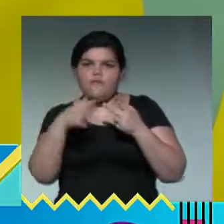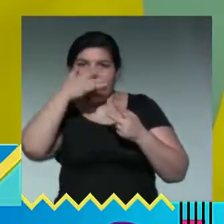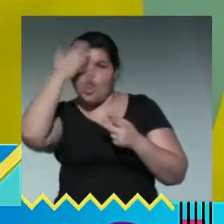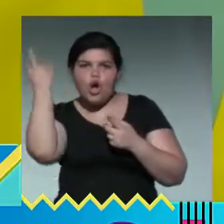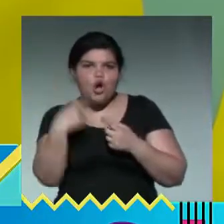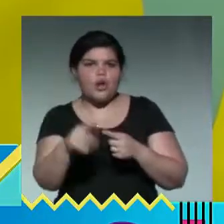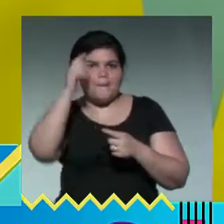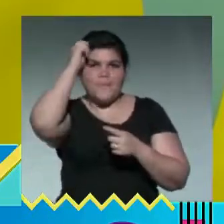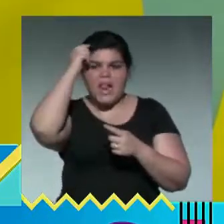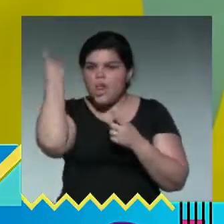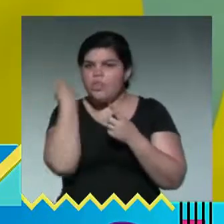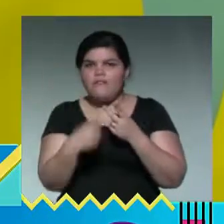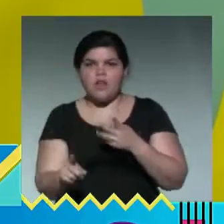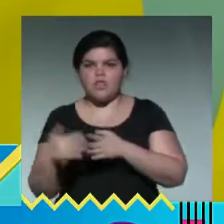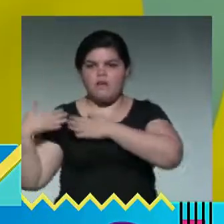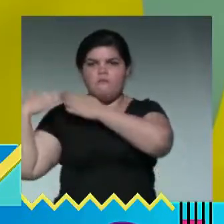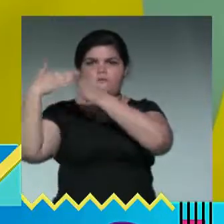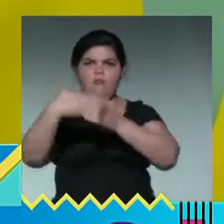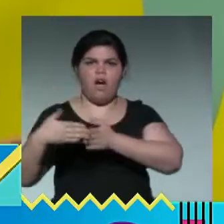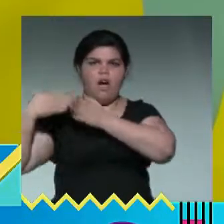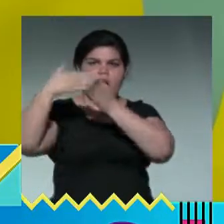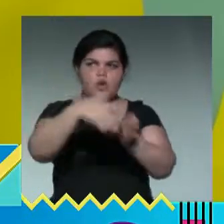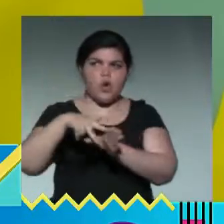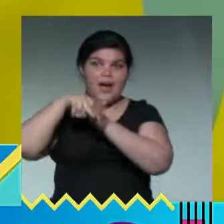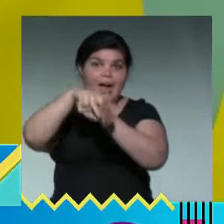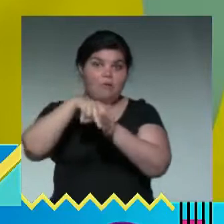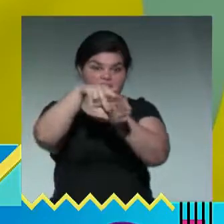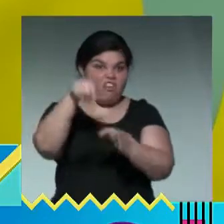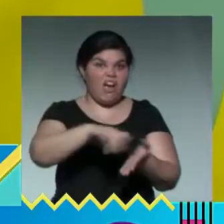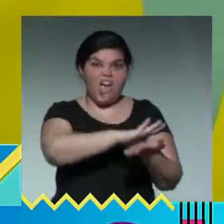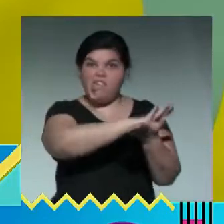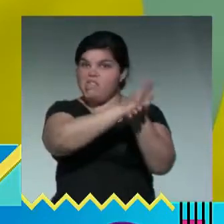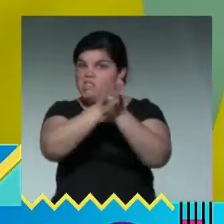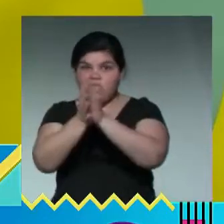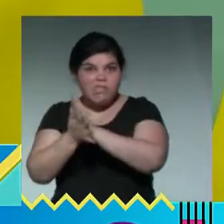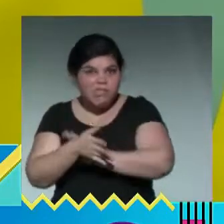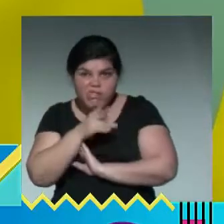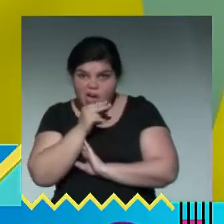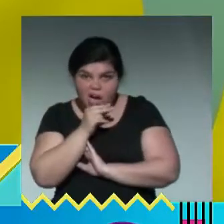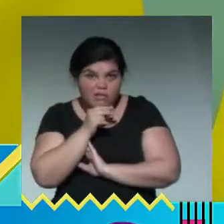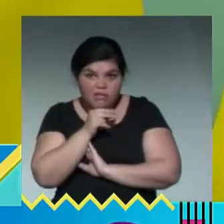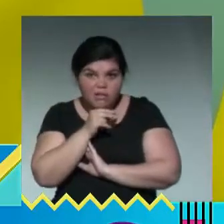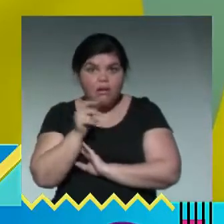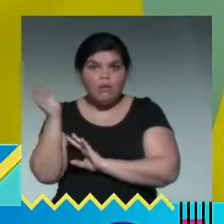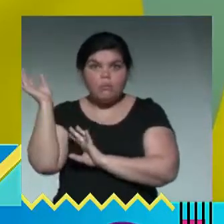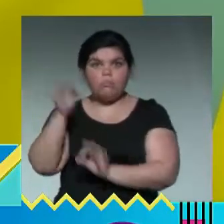absolutamente diferente, en barcos, caballos, que no, aquí no existía el caballo,